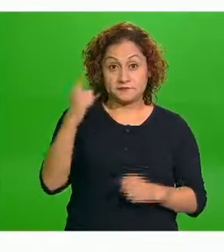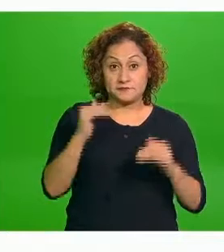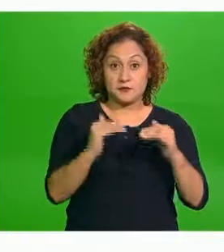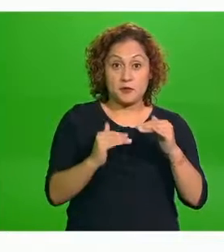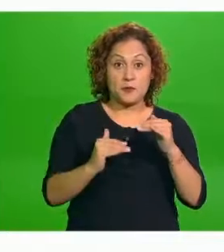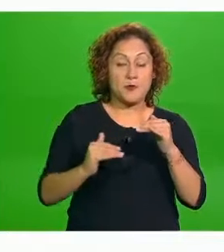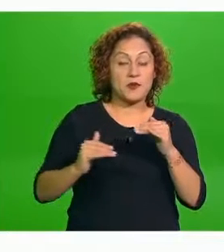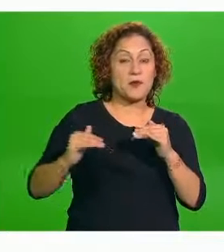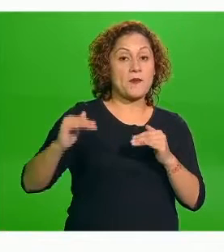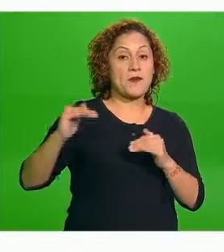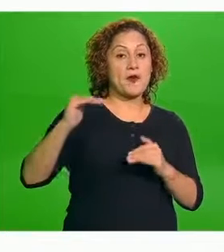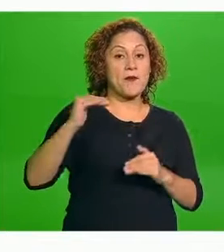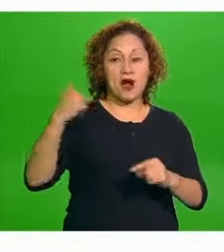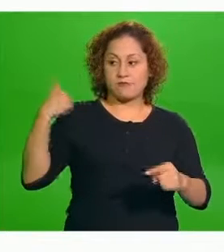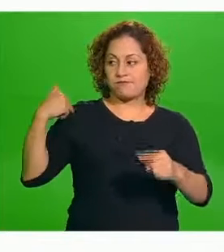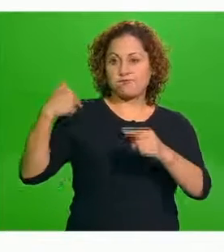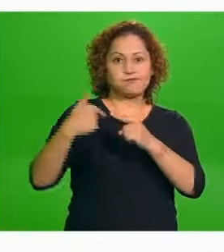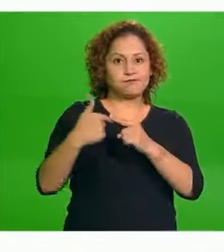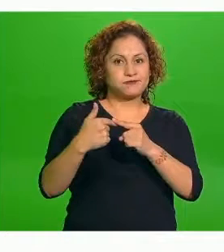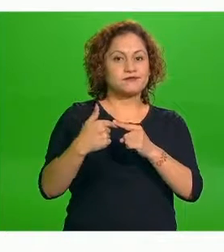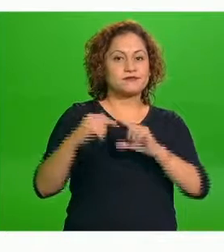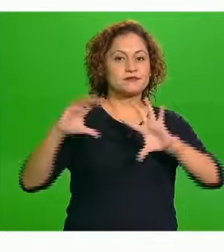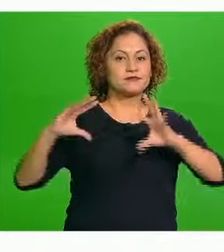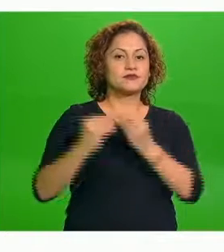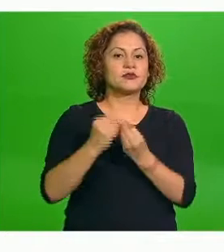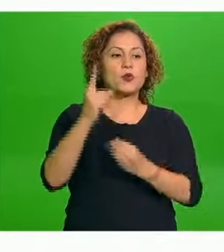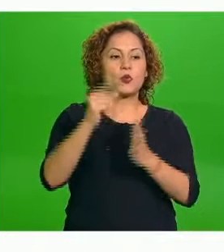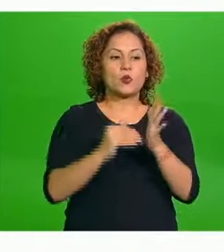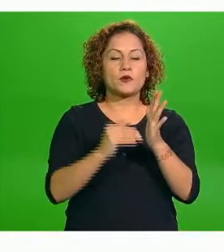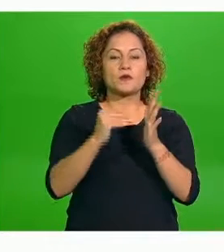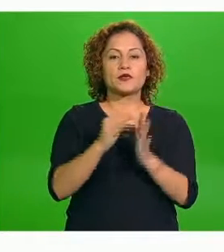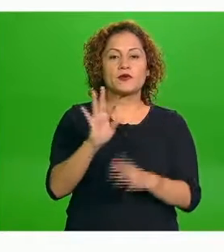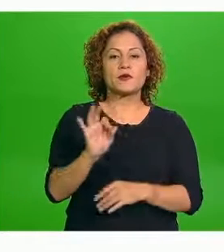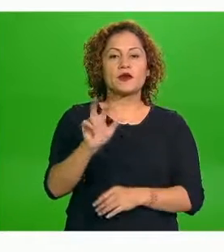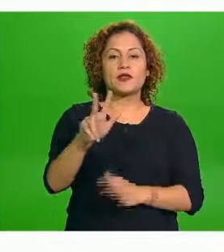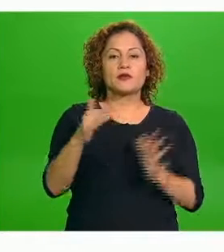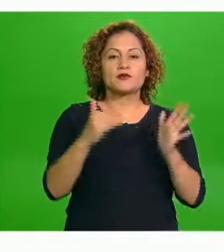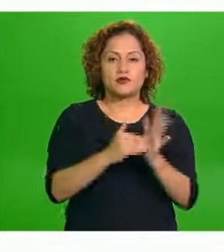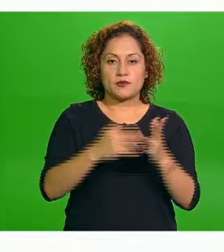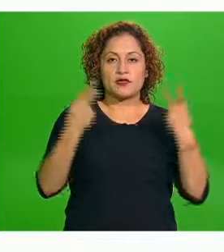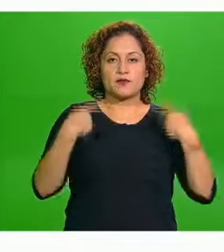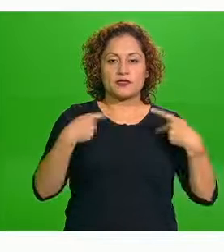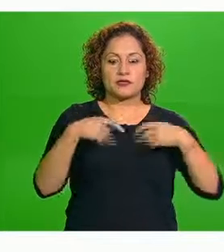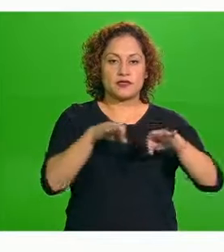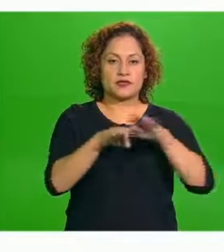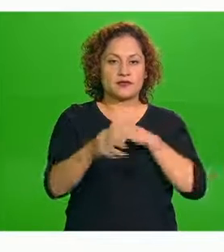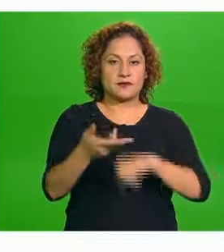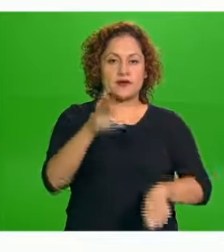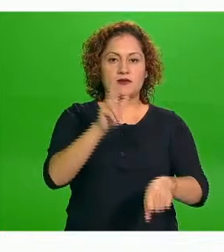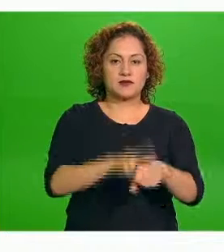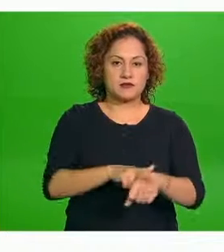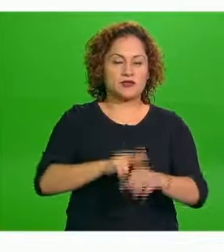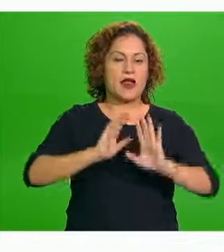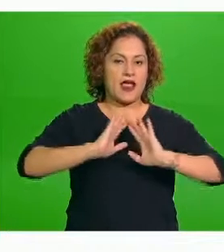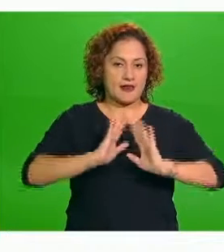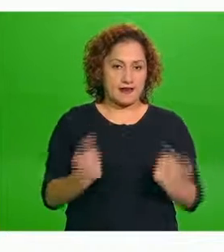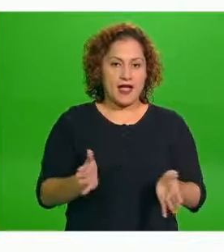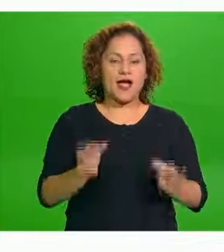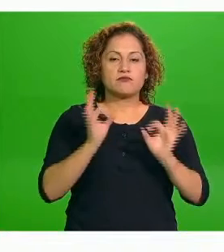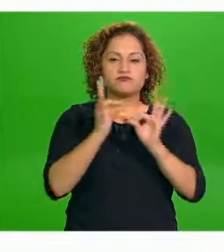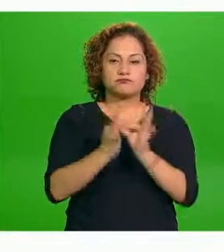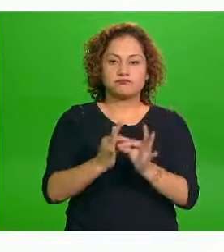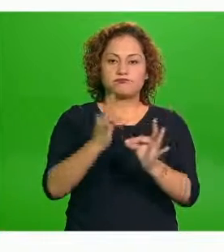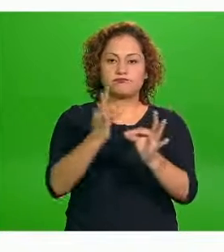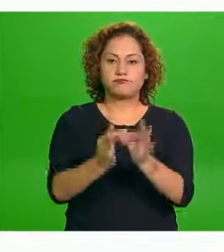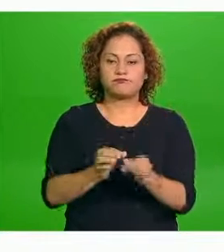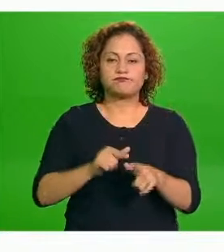los últimos días y semanas, ya es más de 1,048,000 trabajadores de la salud, ya se superó el millón y estamos caminando